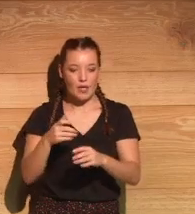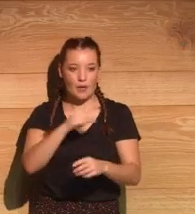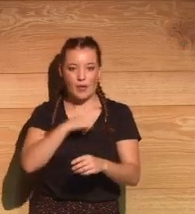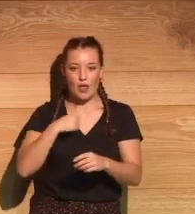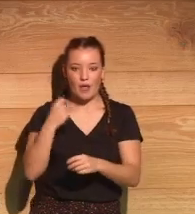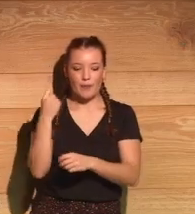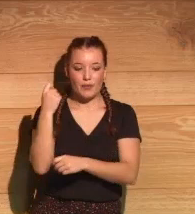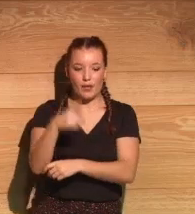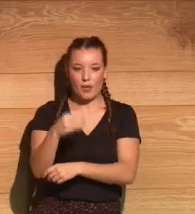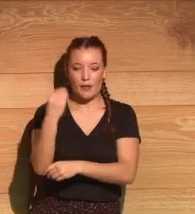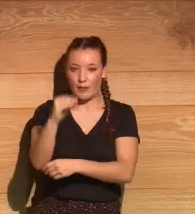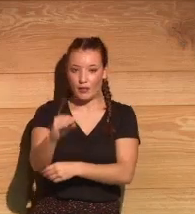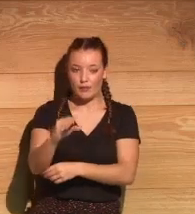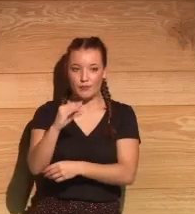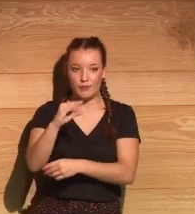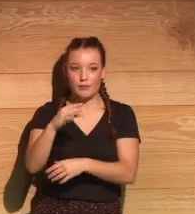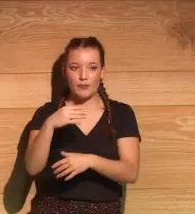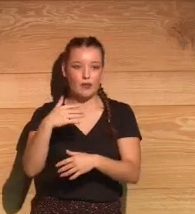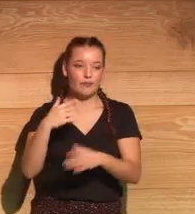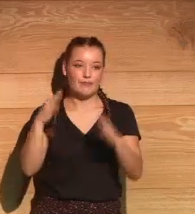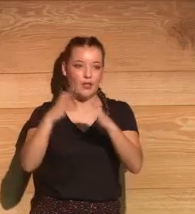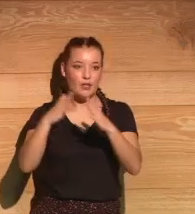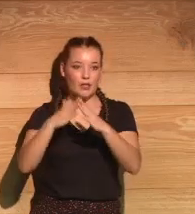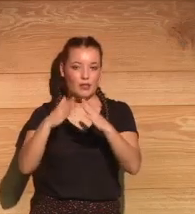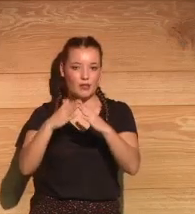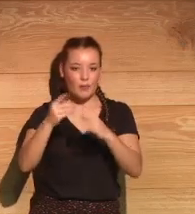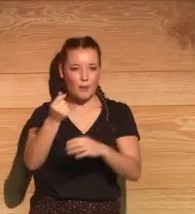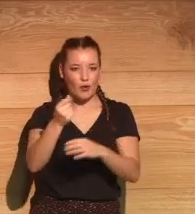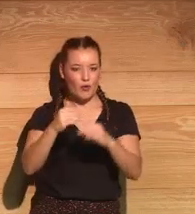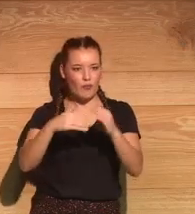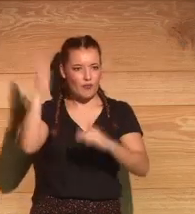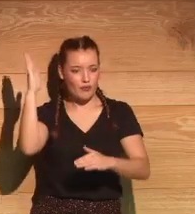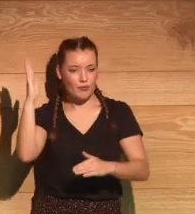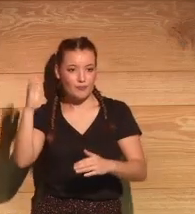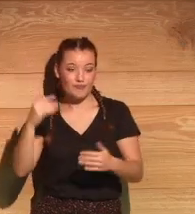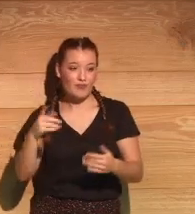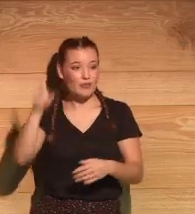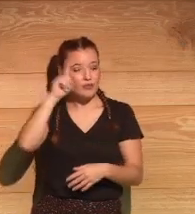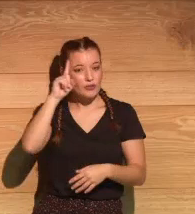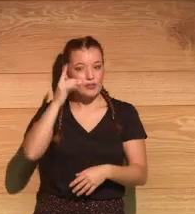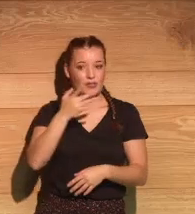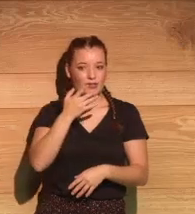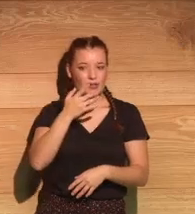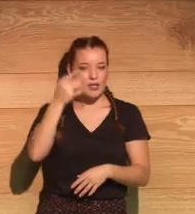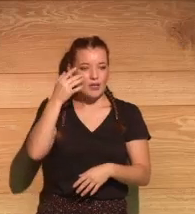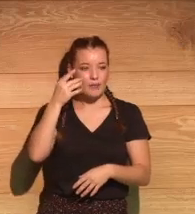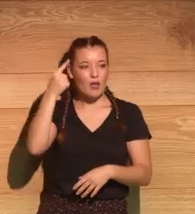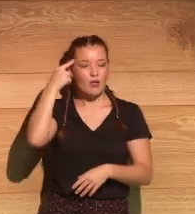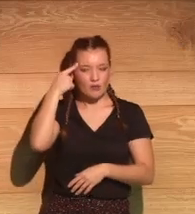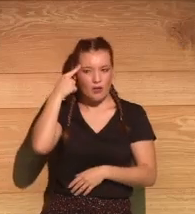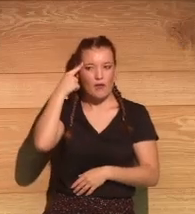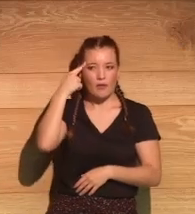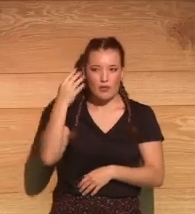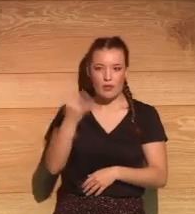hacer un depósito comprabas una casa, eso decía que los pisos siguieran subiendo, etcétera, etcétera. Entonces, no sé, en cierta forma, si tenemos que ser conscientes también todos de